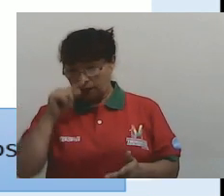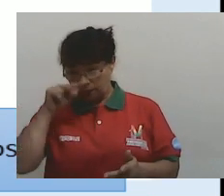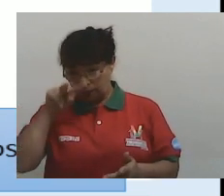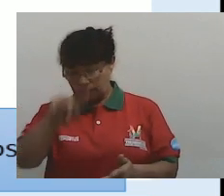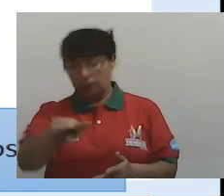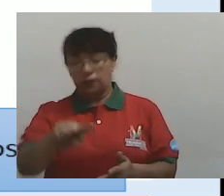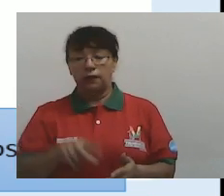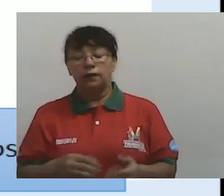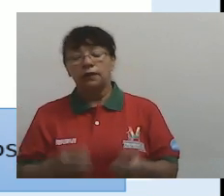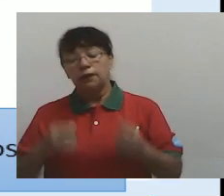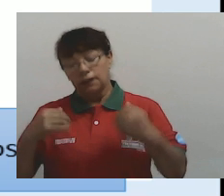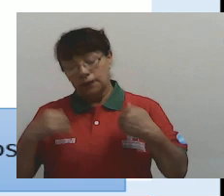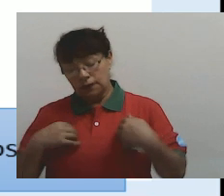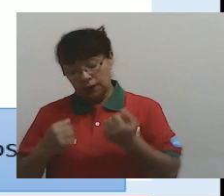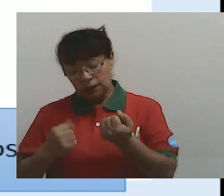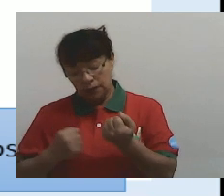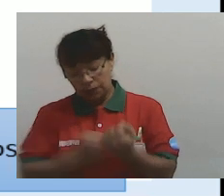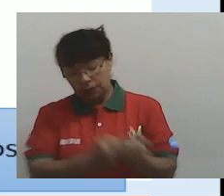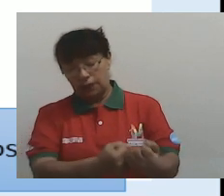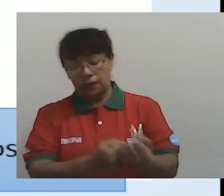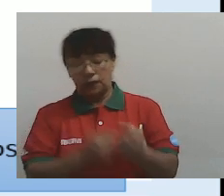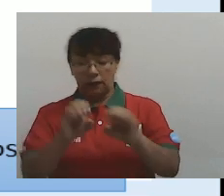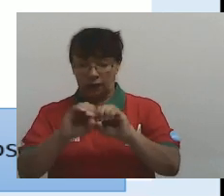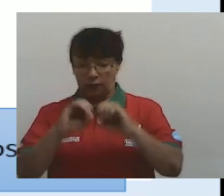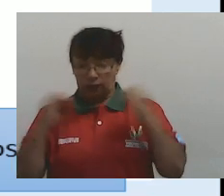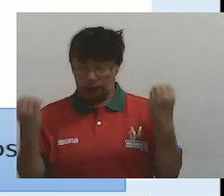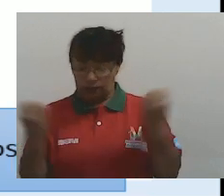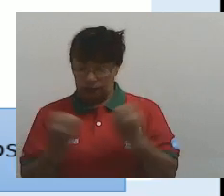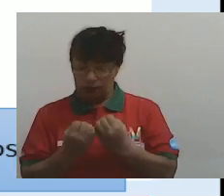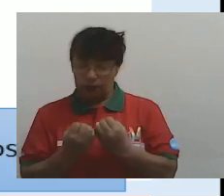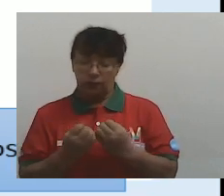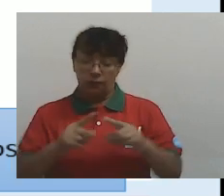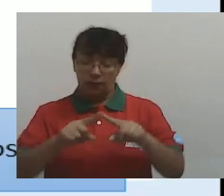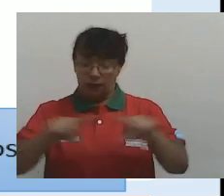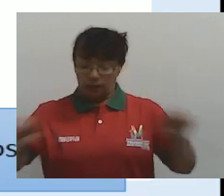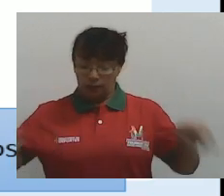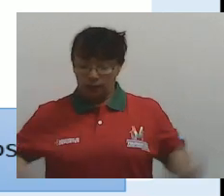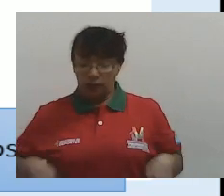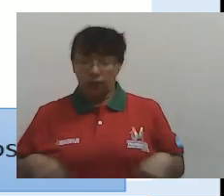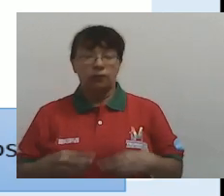que apoyar en la organización de la misma.